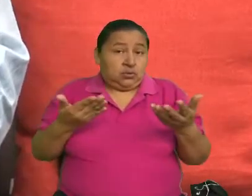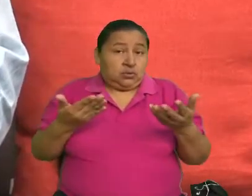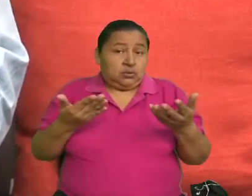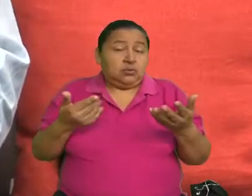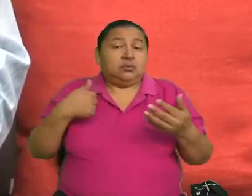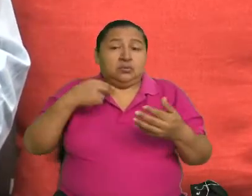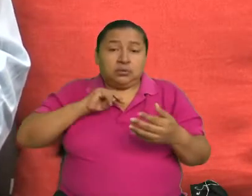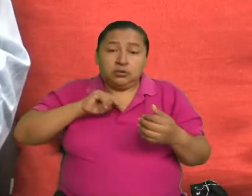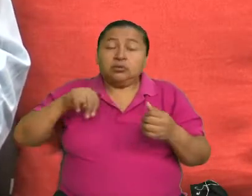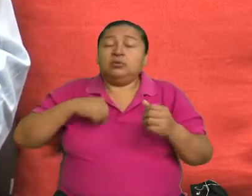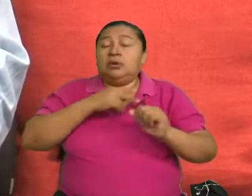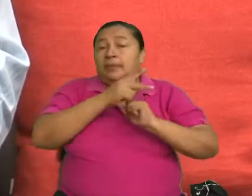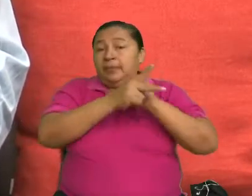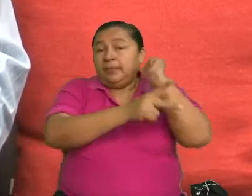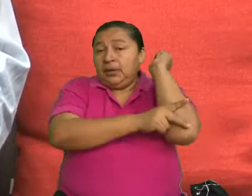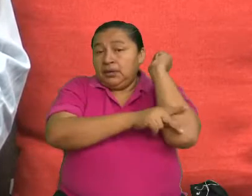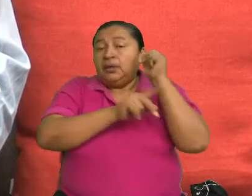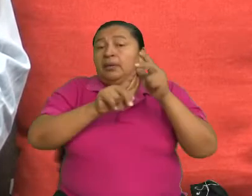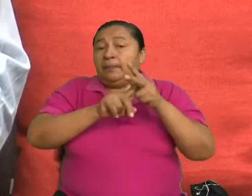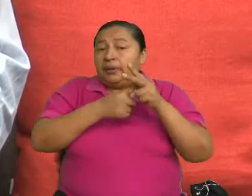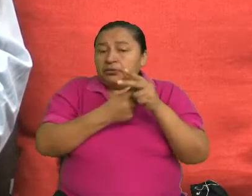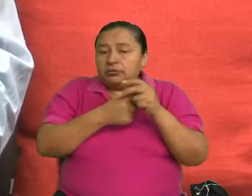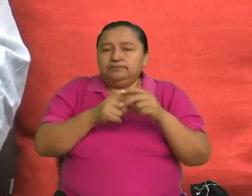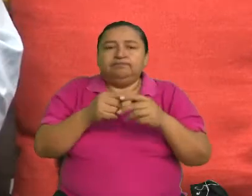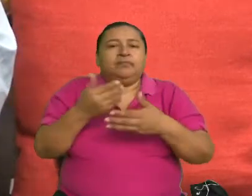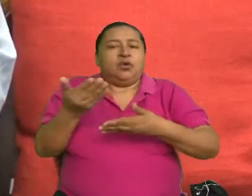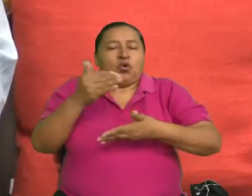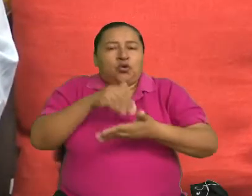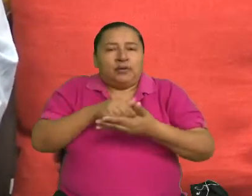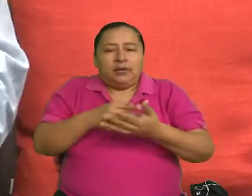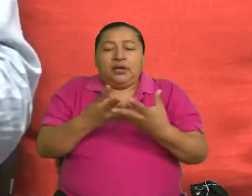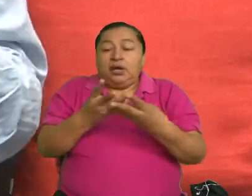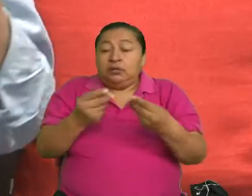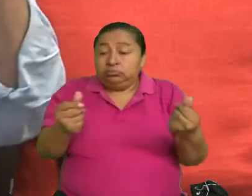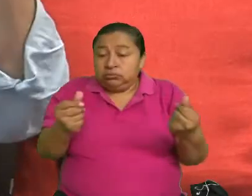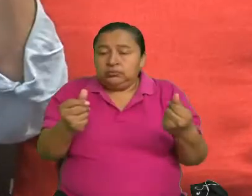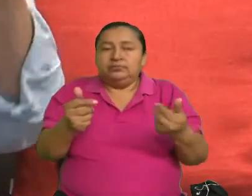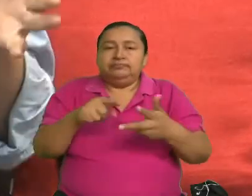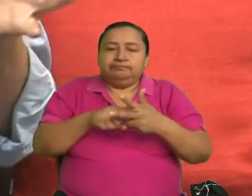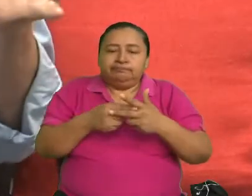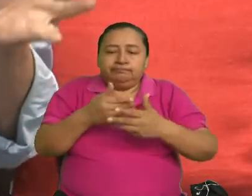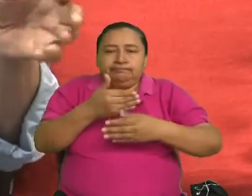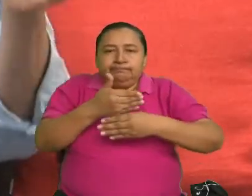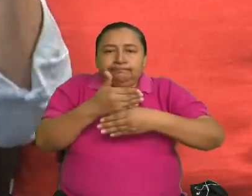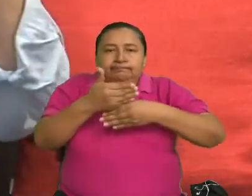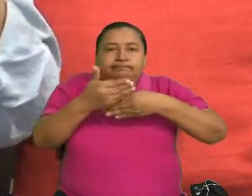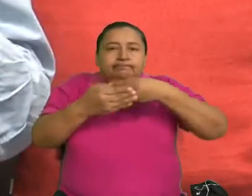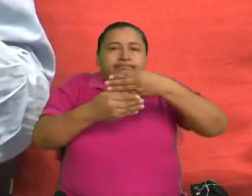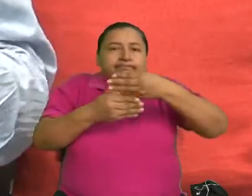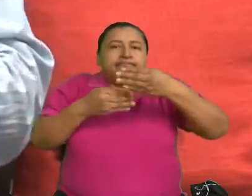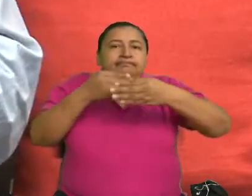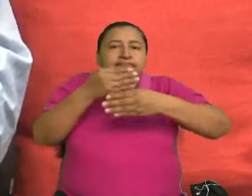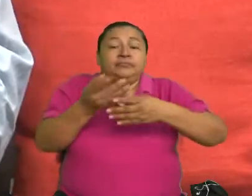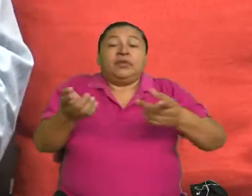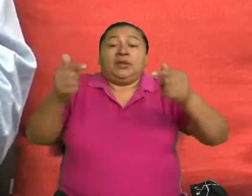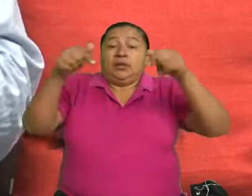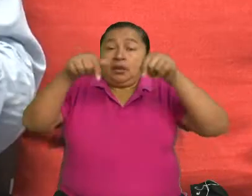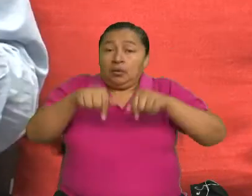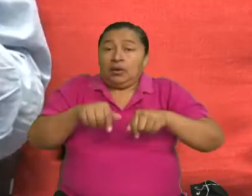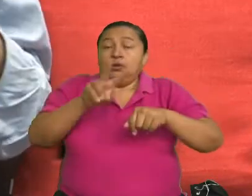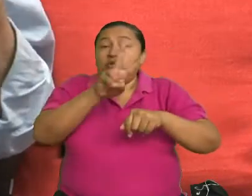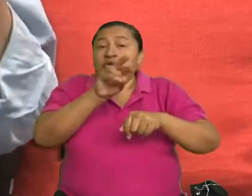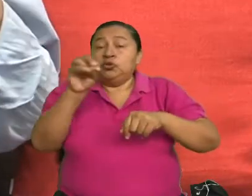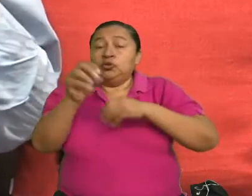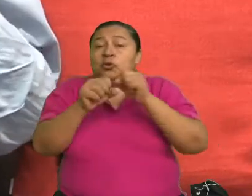nuestro país comenzó a surgir de la ceniza. Ahora está en su mejor época. El bicentenario tiene que